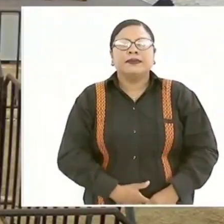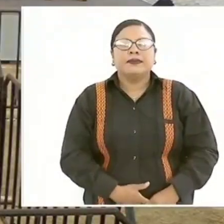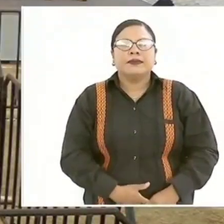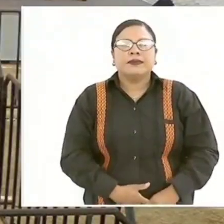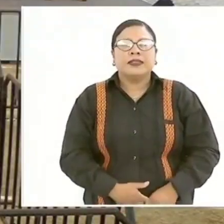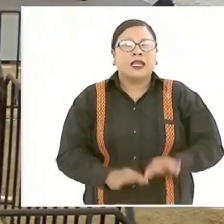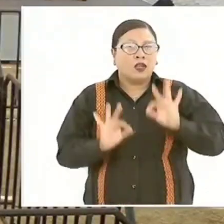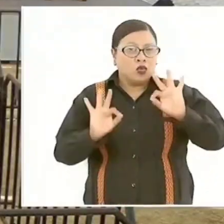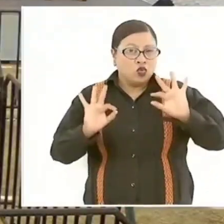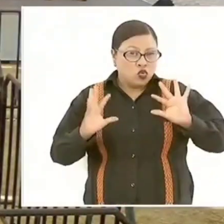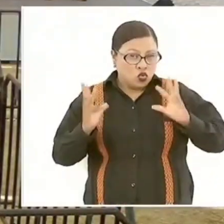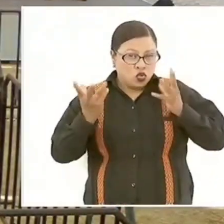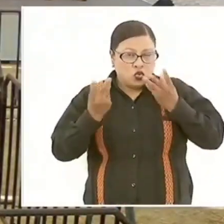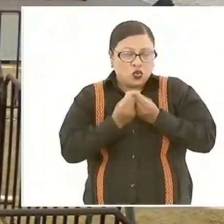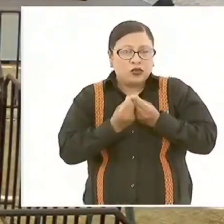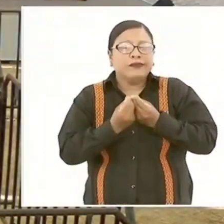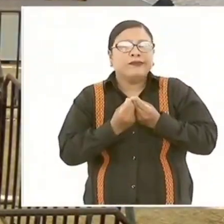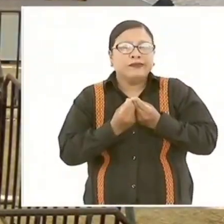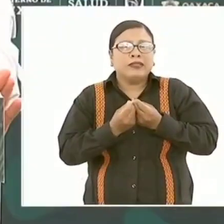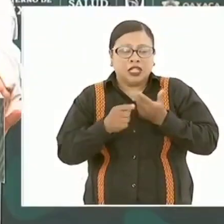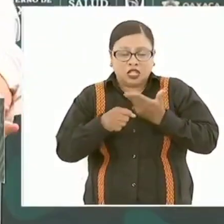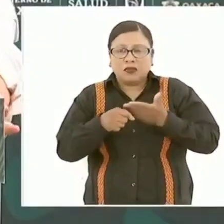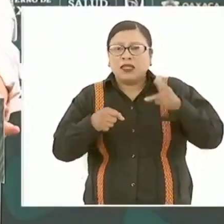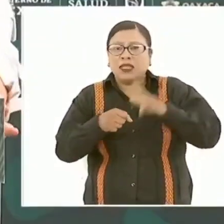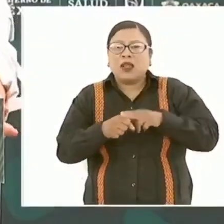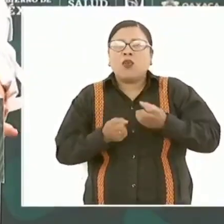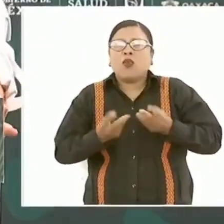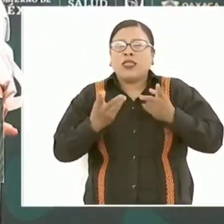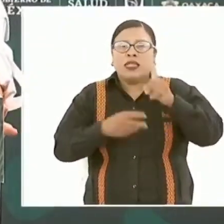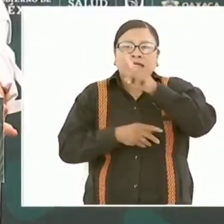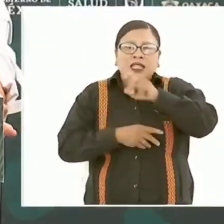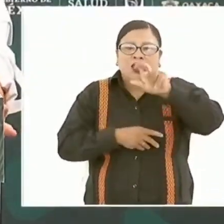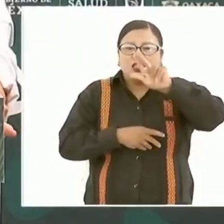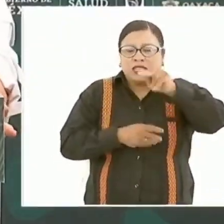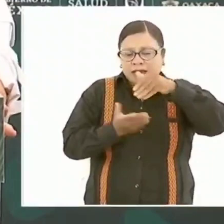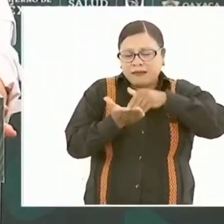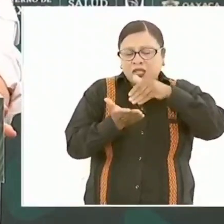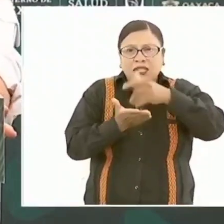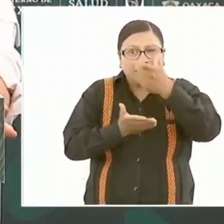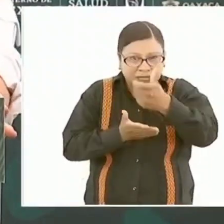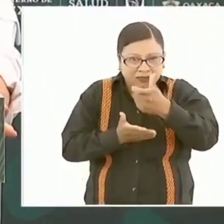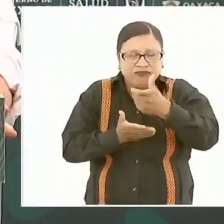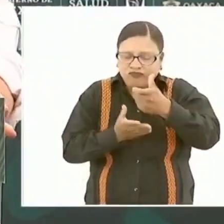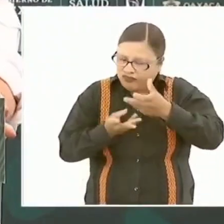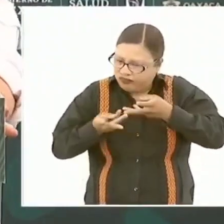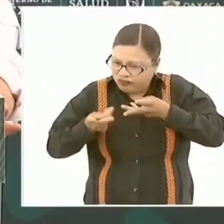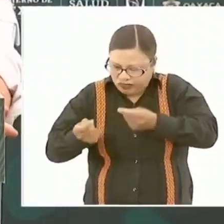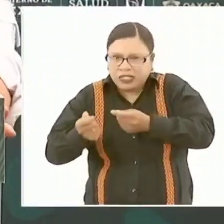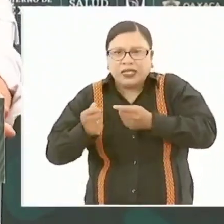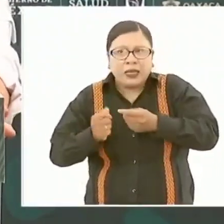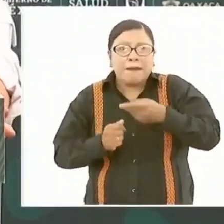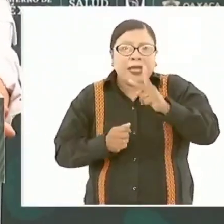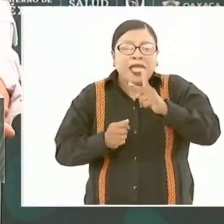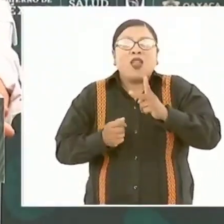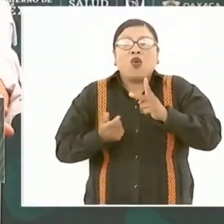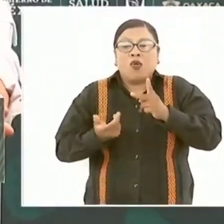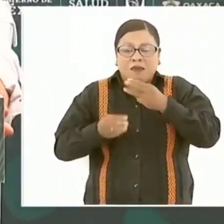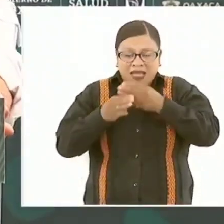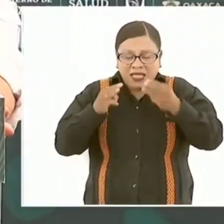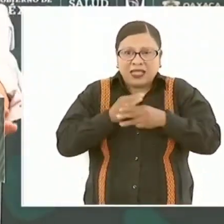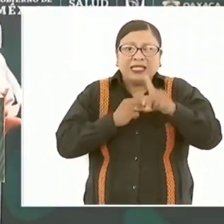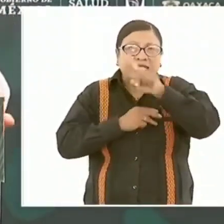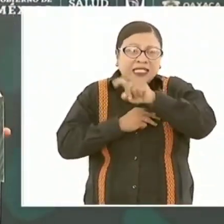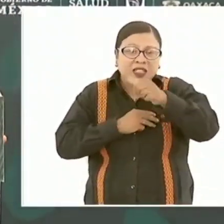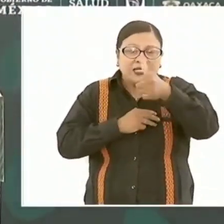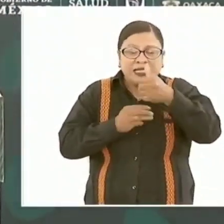En total, un hospital, construirlo cuesta 180 millones de pesos, pero equiparlo cuesta y ha costado 126 millones de